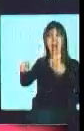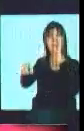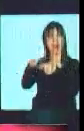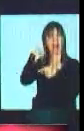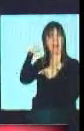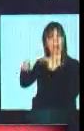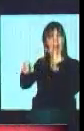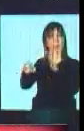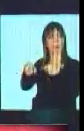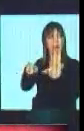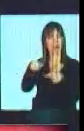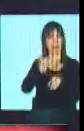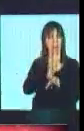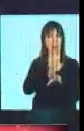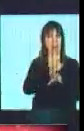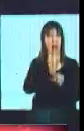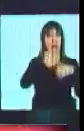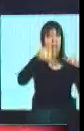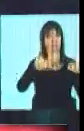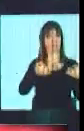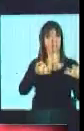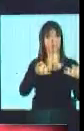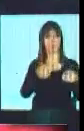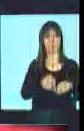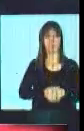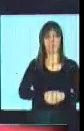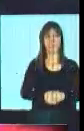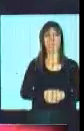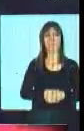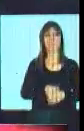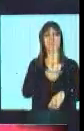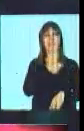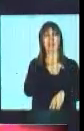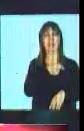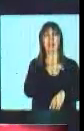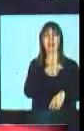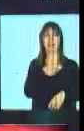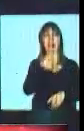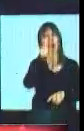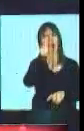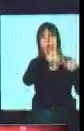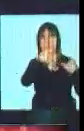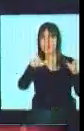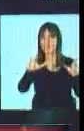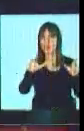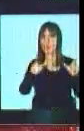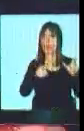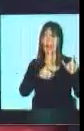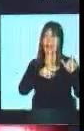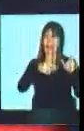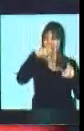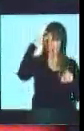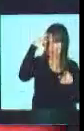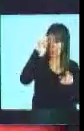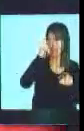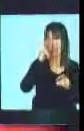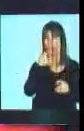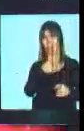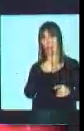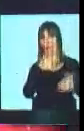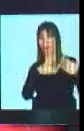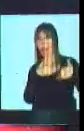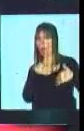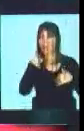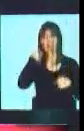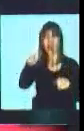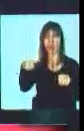La responsabilidad sería que TVA, la empresa Sirigliano, podía reparar una formación como la que chocó la Chapa